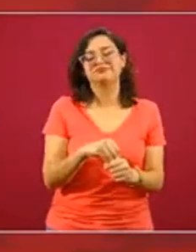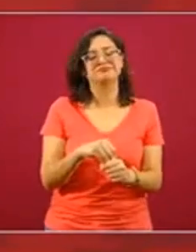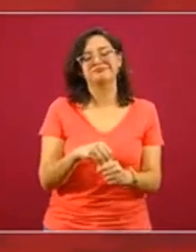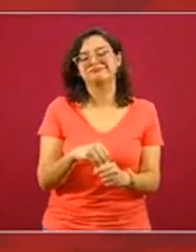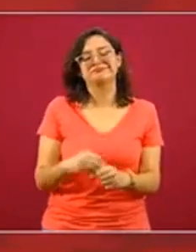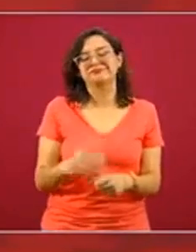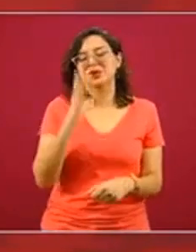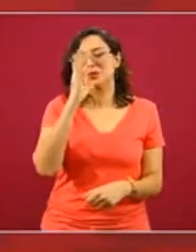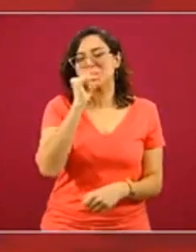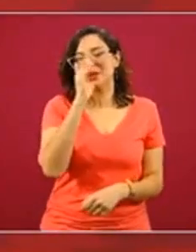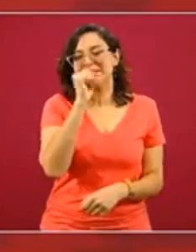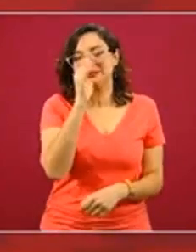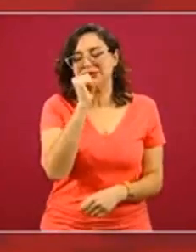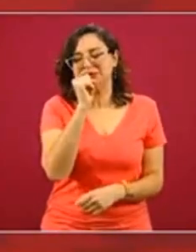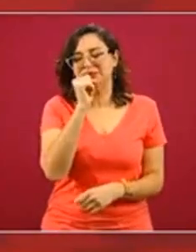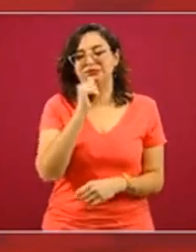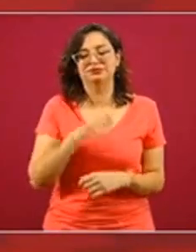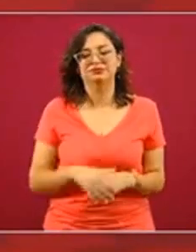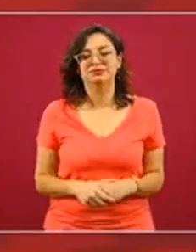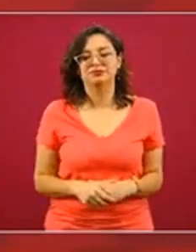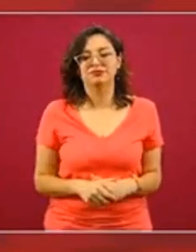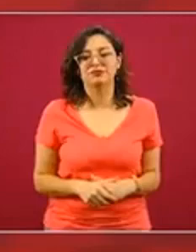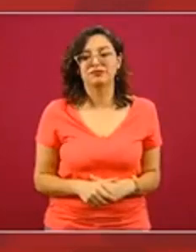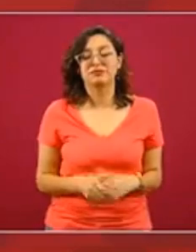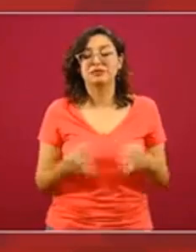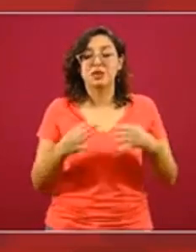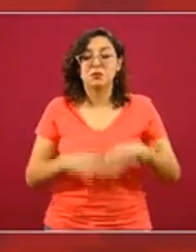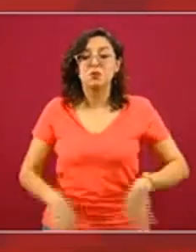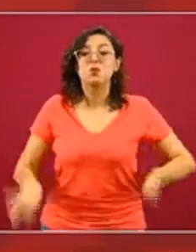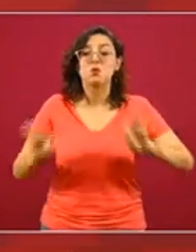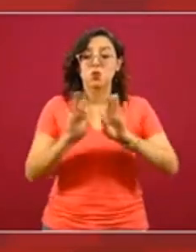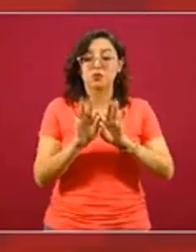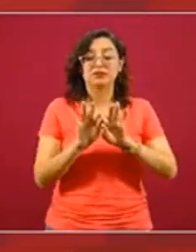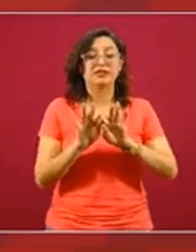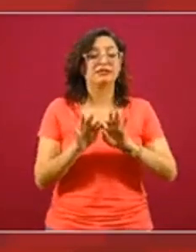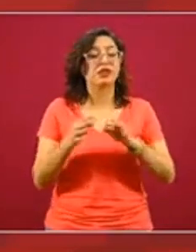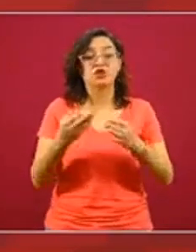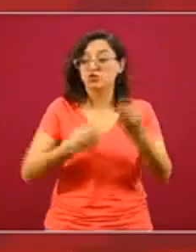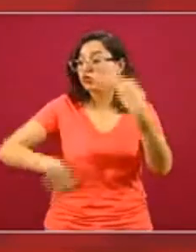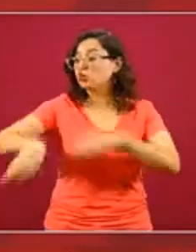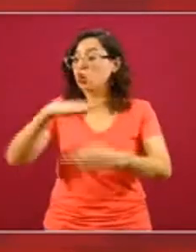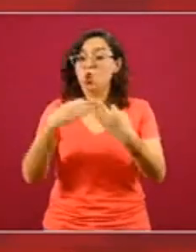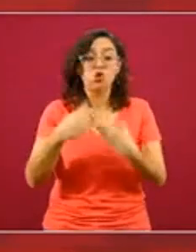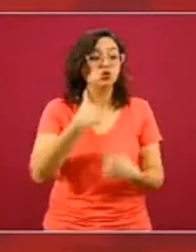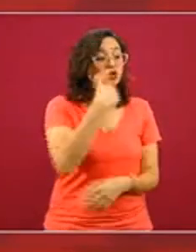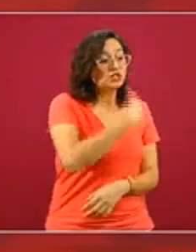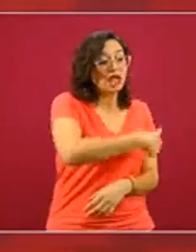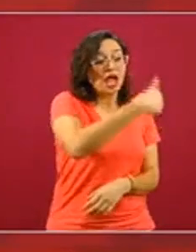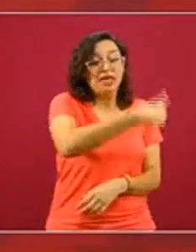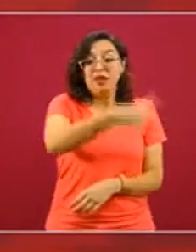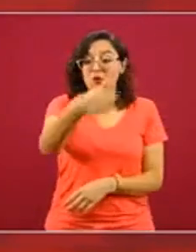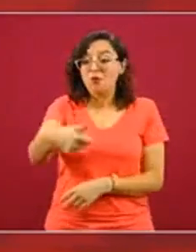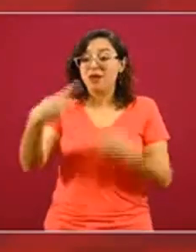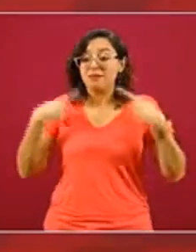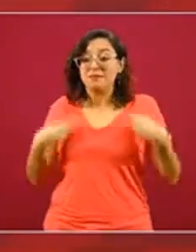reto epidémico. Es imprescindible que incorporemos todos y cada una de las personas